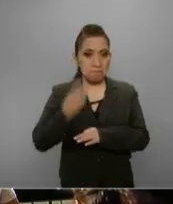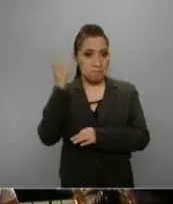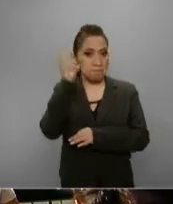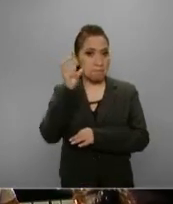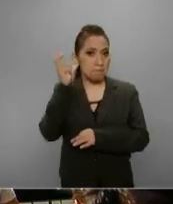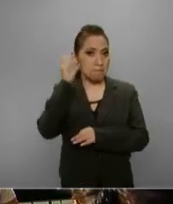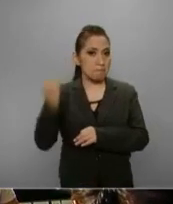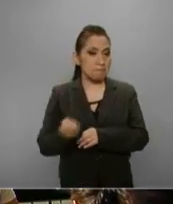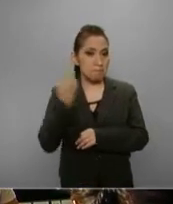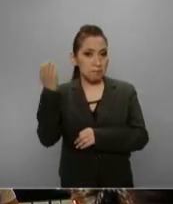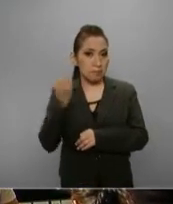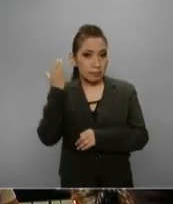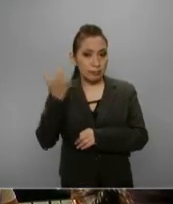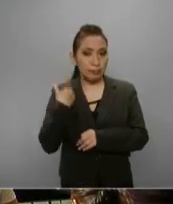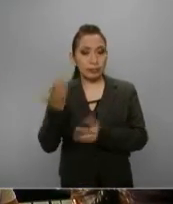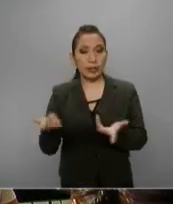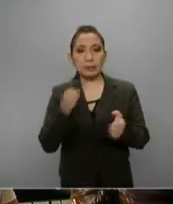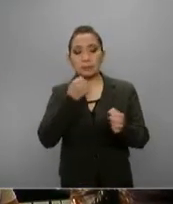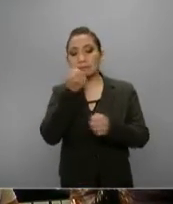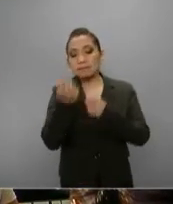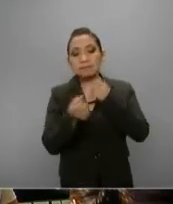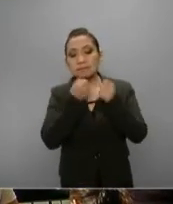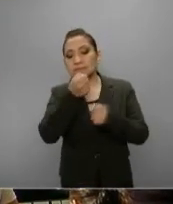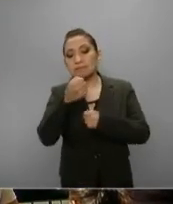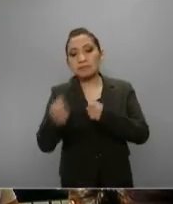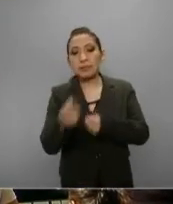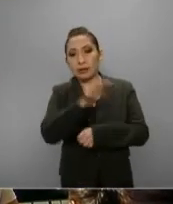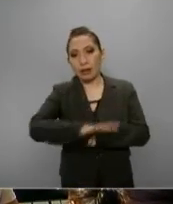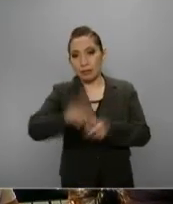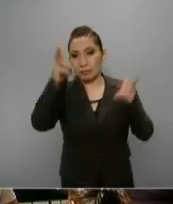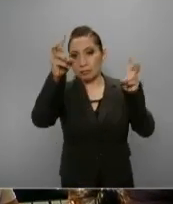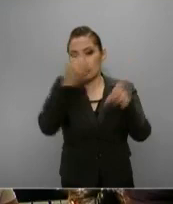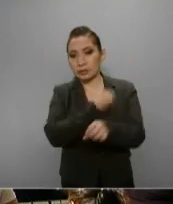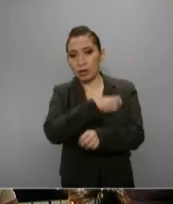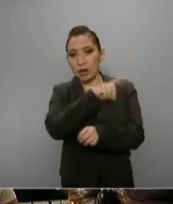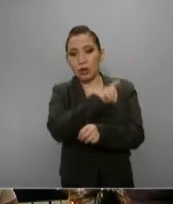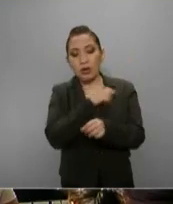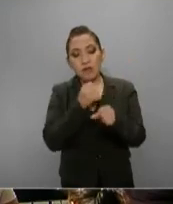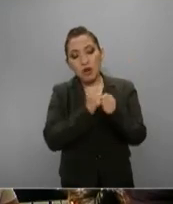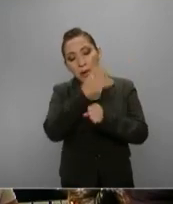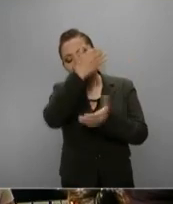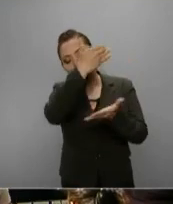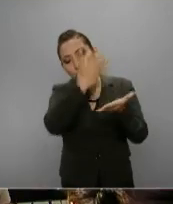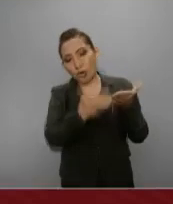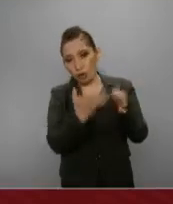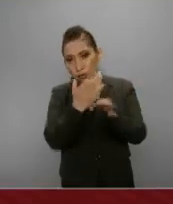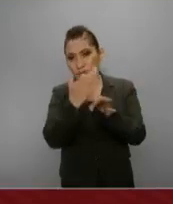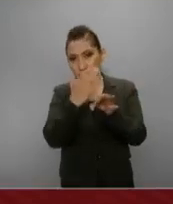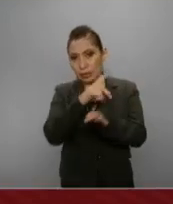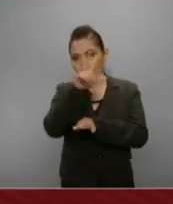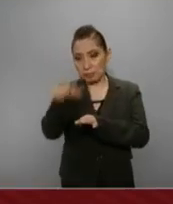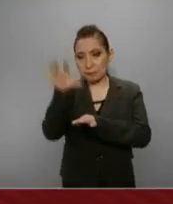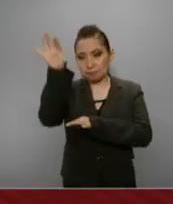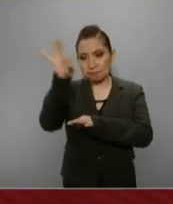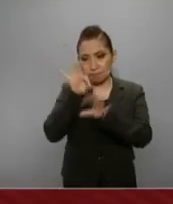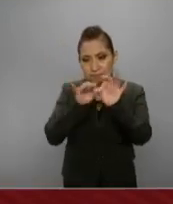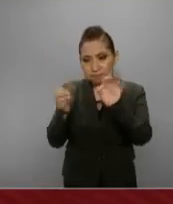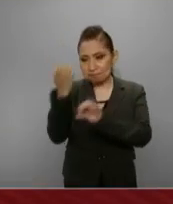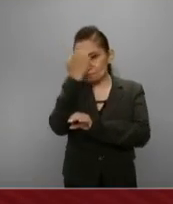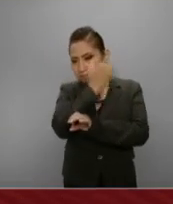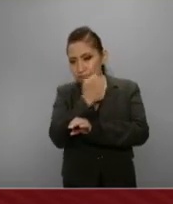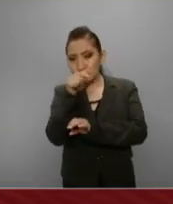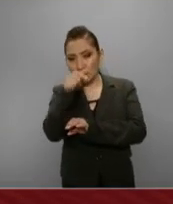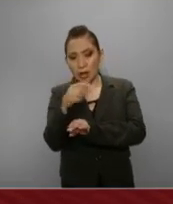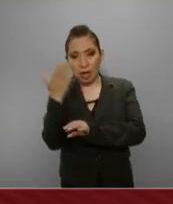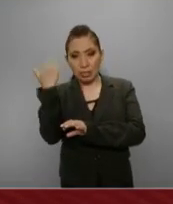y escuchando la conferencia de prensa del sector salud, los datos. Ahorita le vamos a dar un